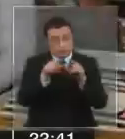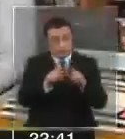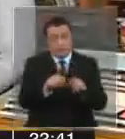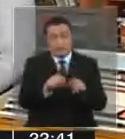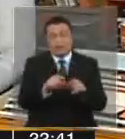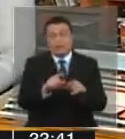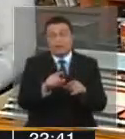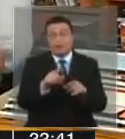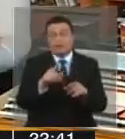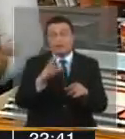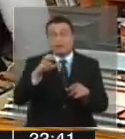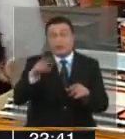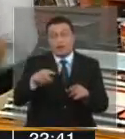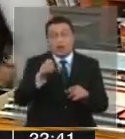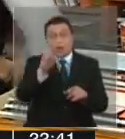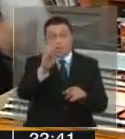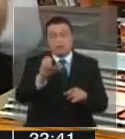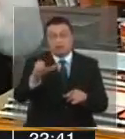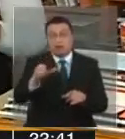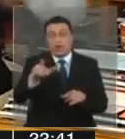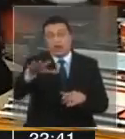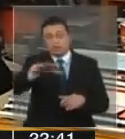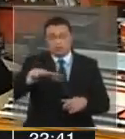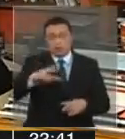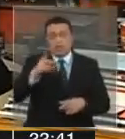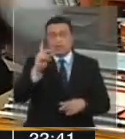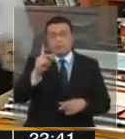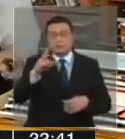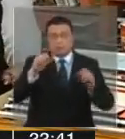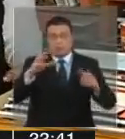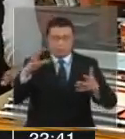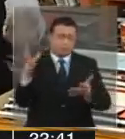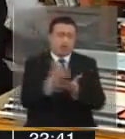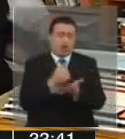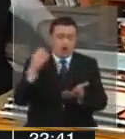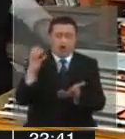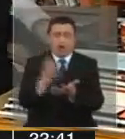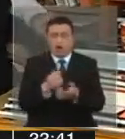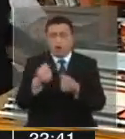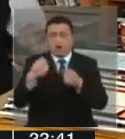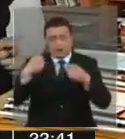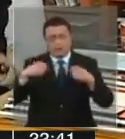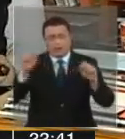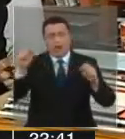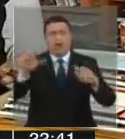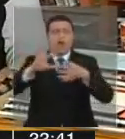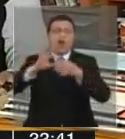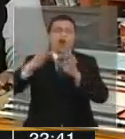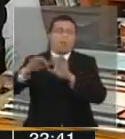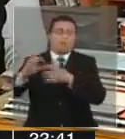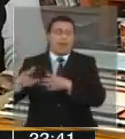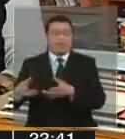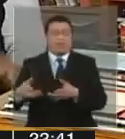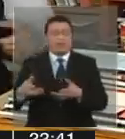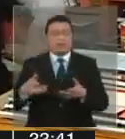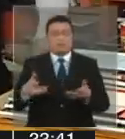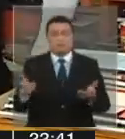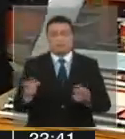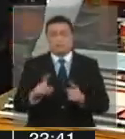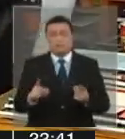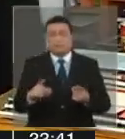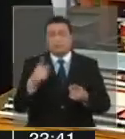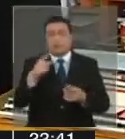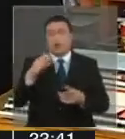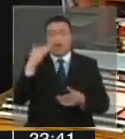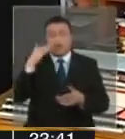en que la gente en situación de discapacidad logre ganar en la Olimpiada, el niño